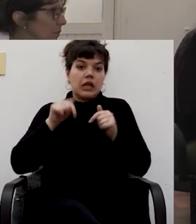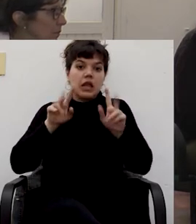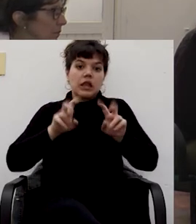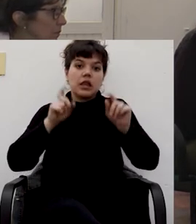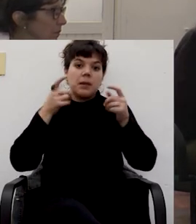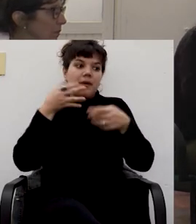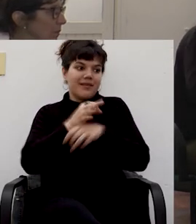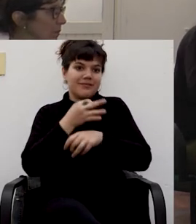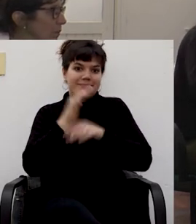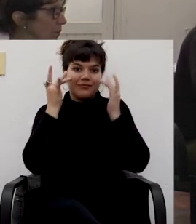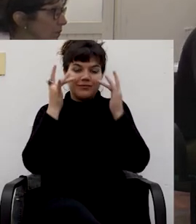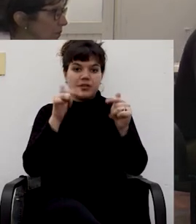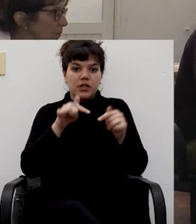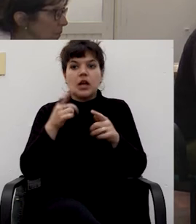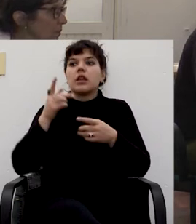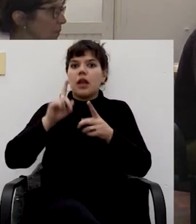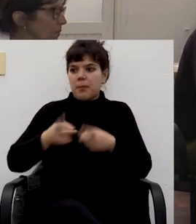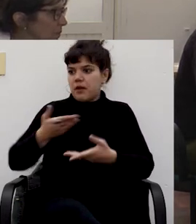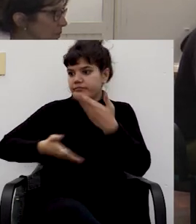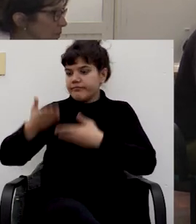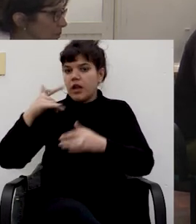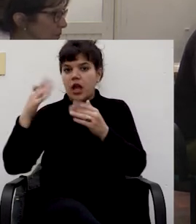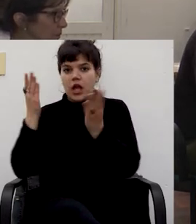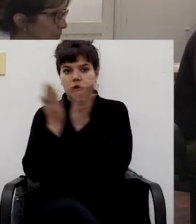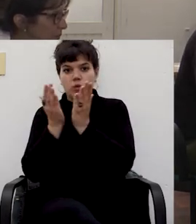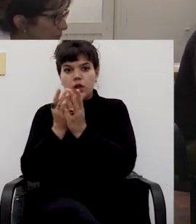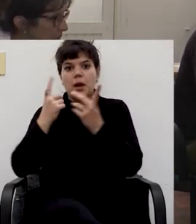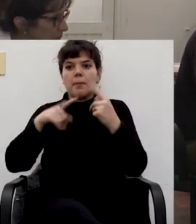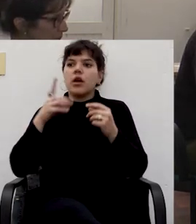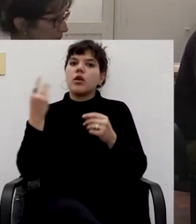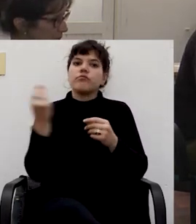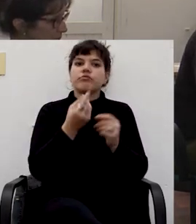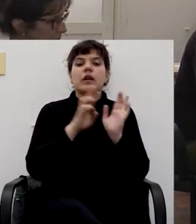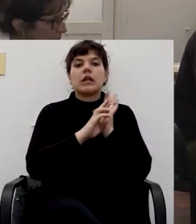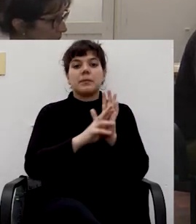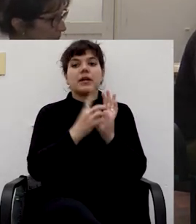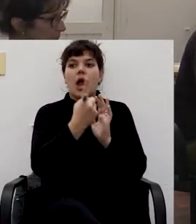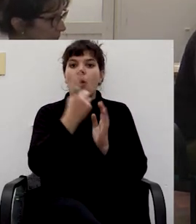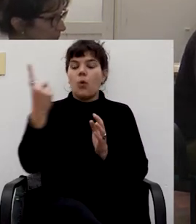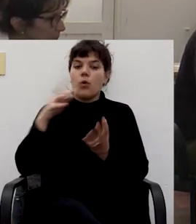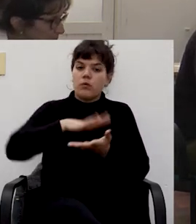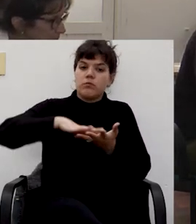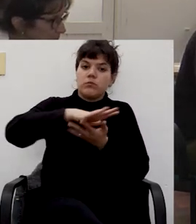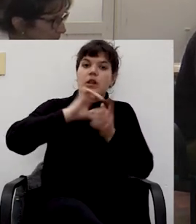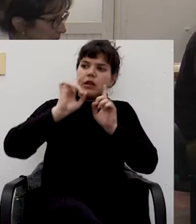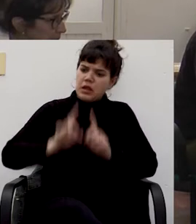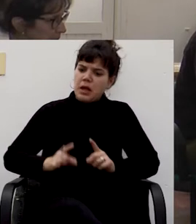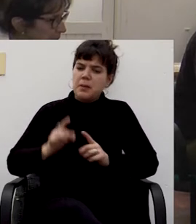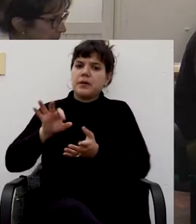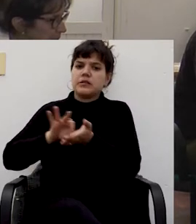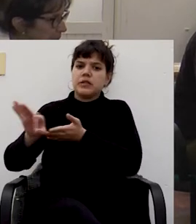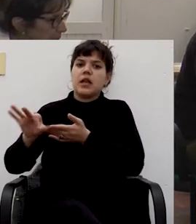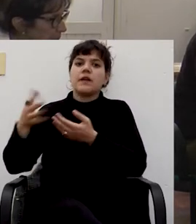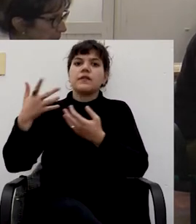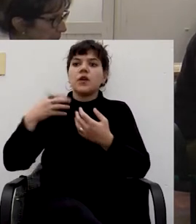de Enseñanza, que es cogobernada, pero que también participan un representante de cada área, también participa el Servicio Central de